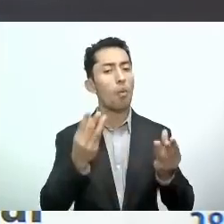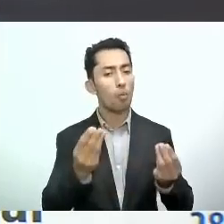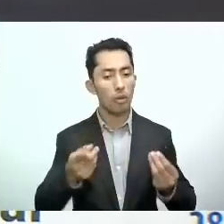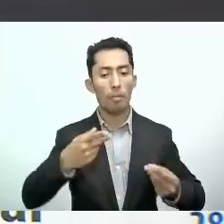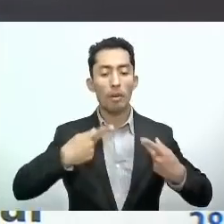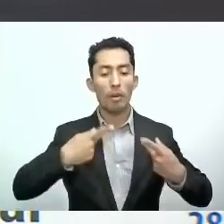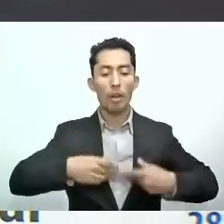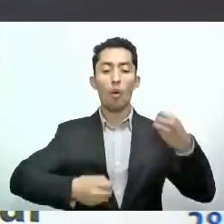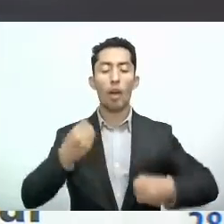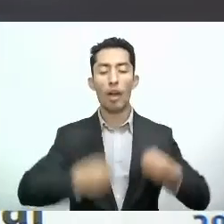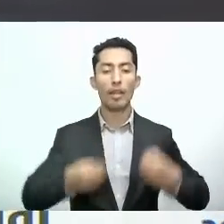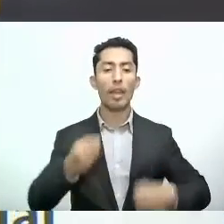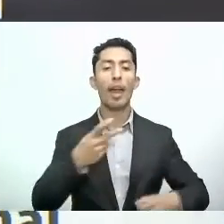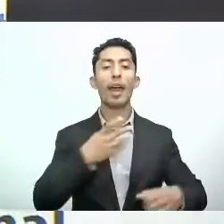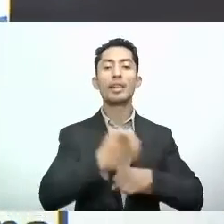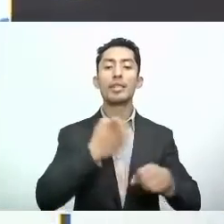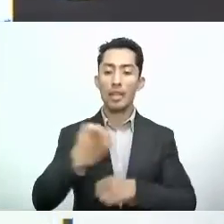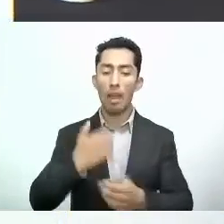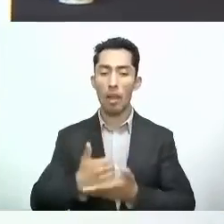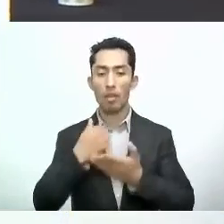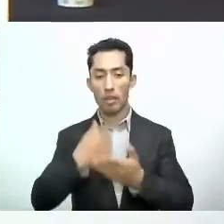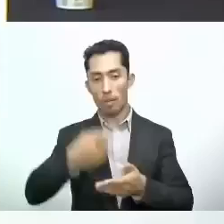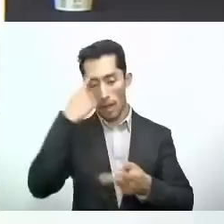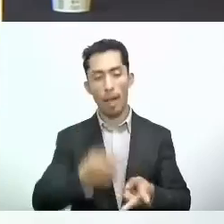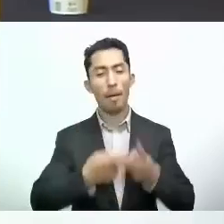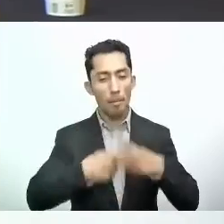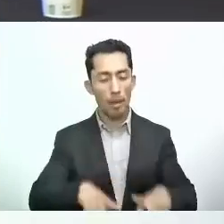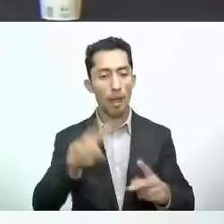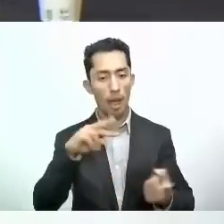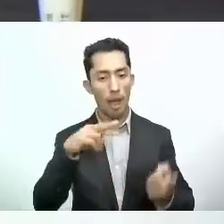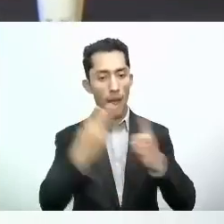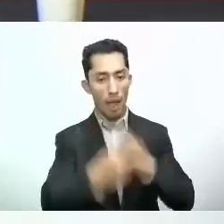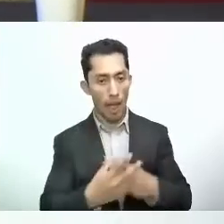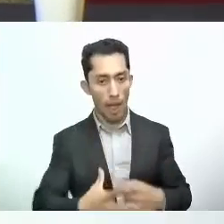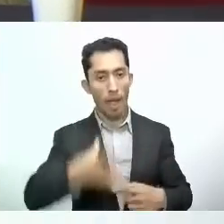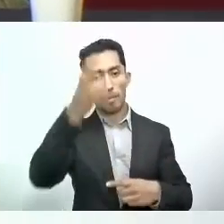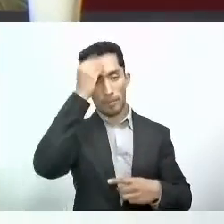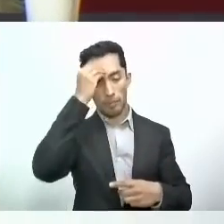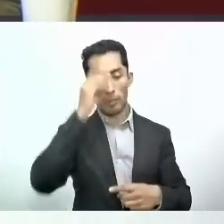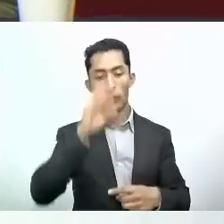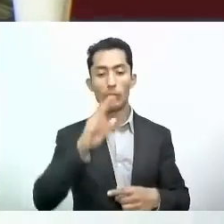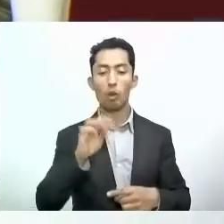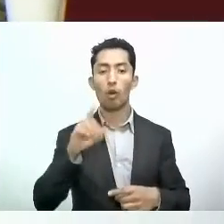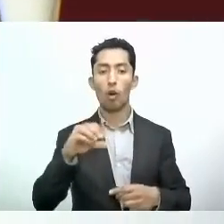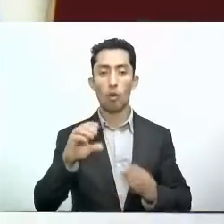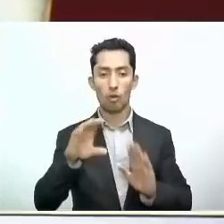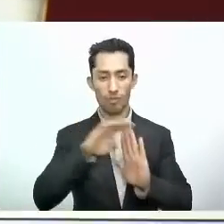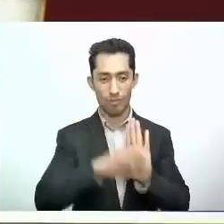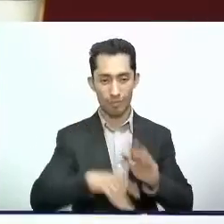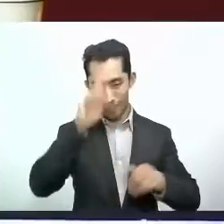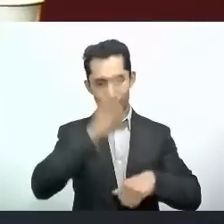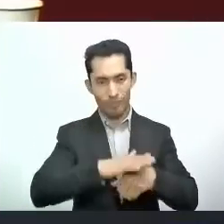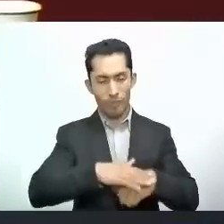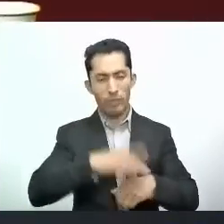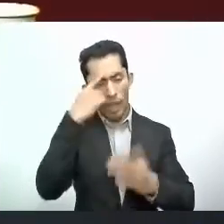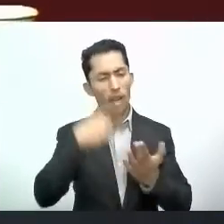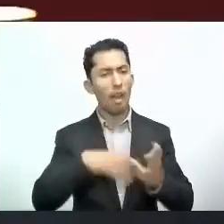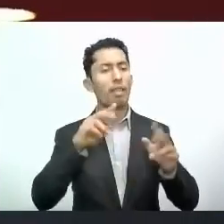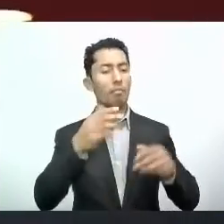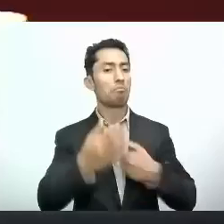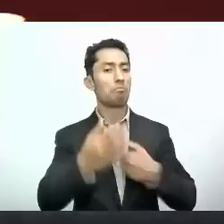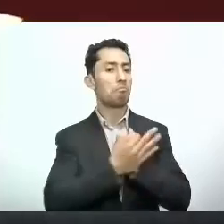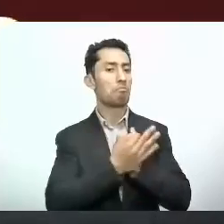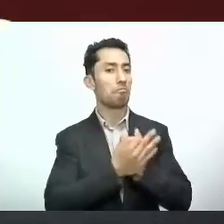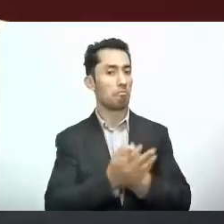nivel local para comenzar a incorporar esta perspectiva. Entonces, los protocolos me parecen una buena práctica. Me parece